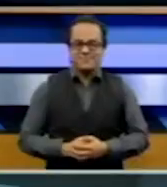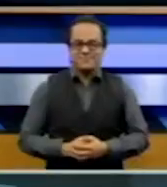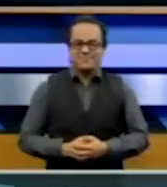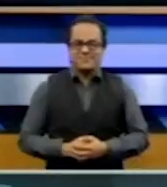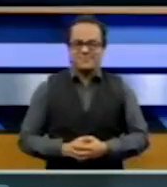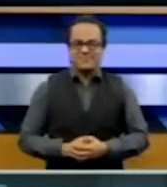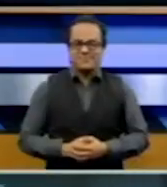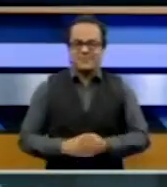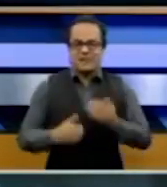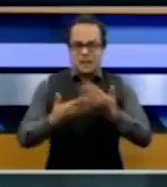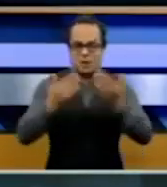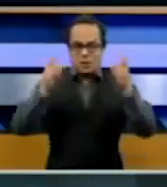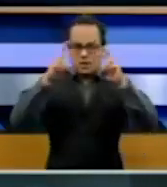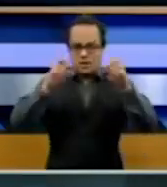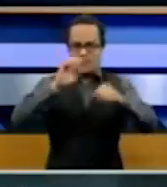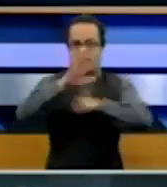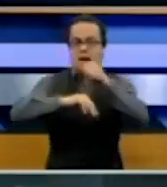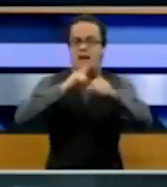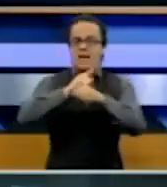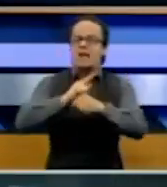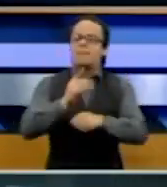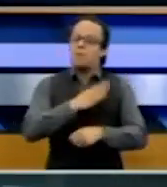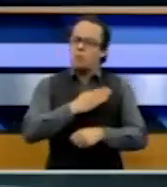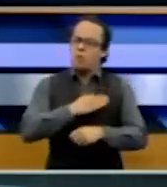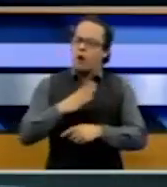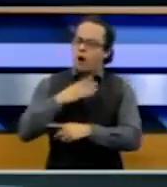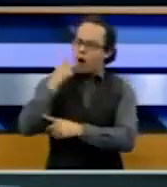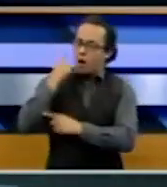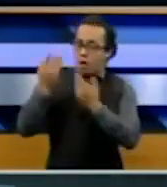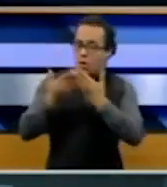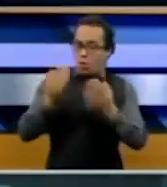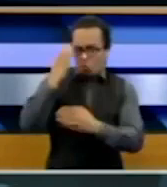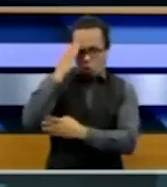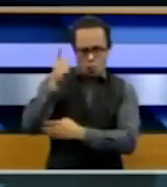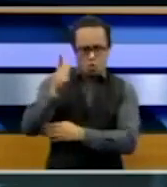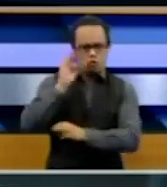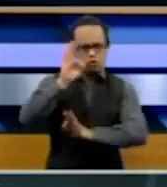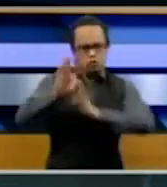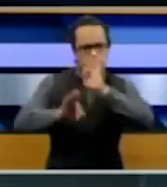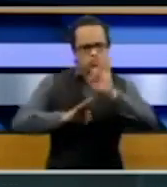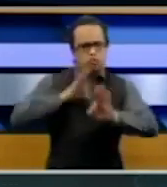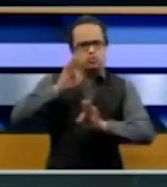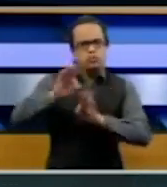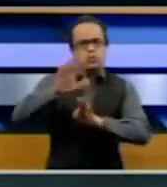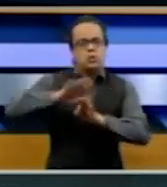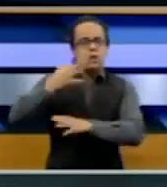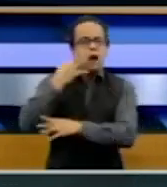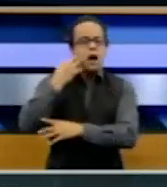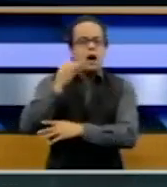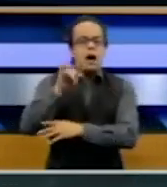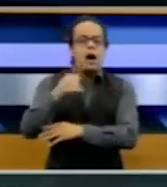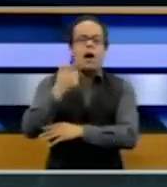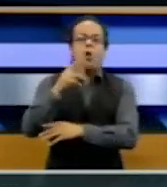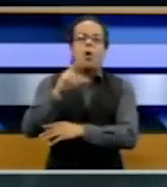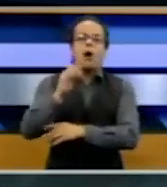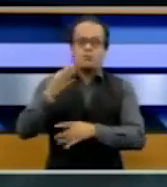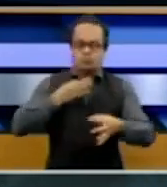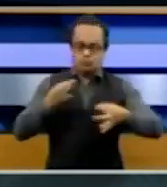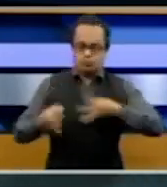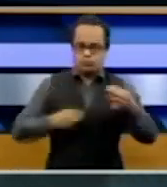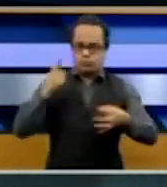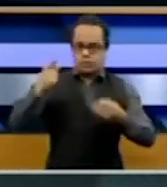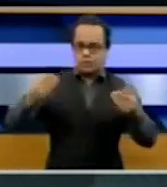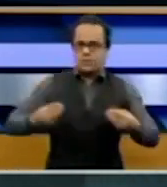En nuestra cápsula de bienestar animal, este día vamos a conocer el cuidado que le brindan a los jaguares que habitan en el